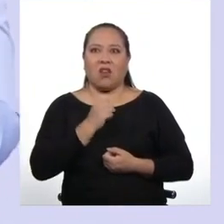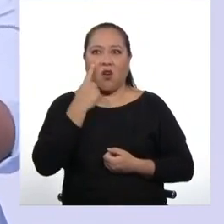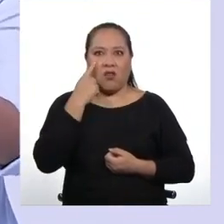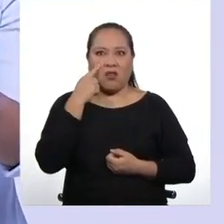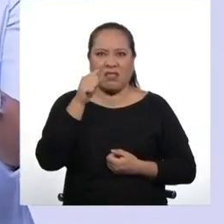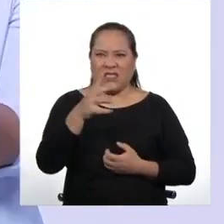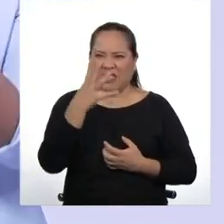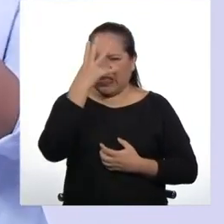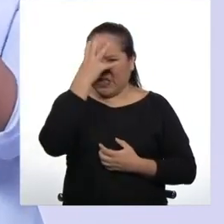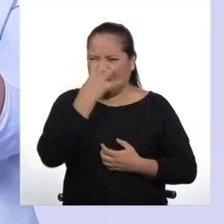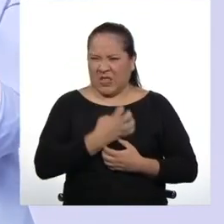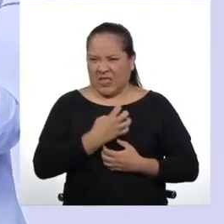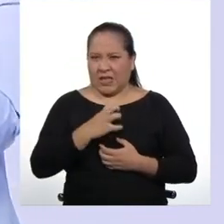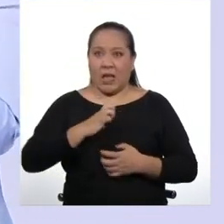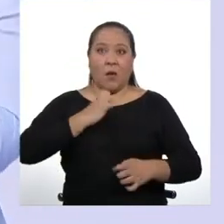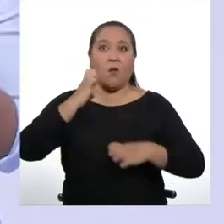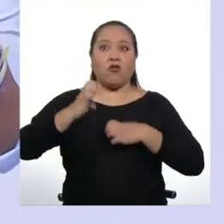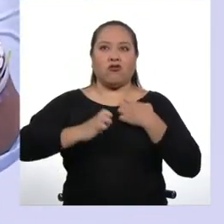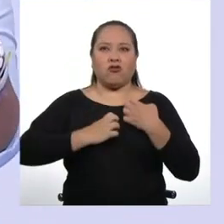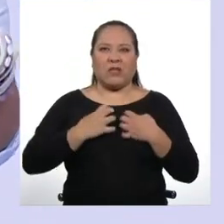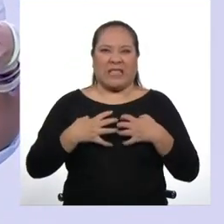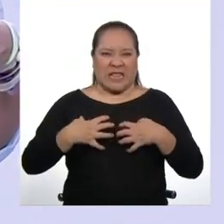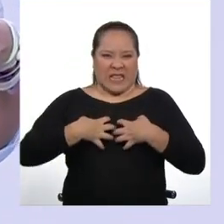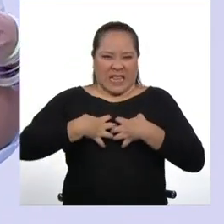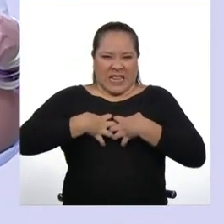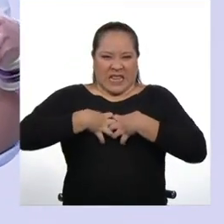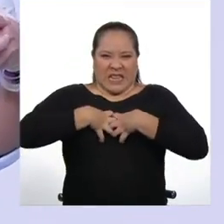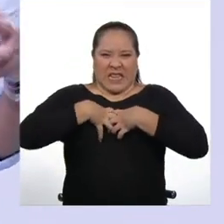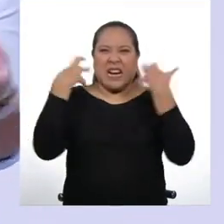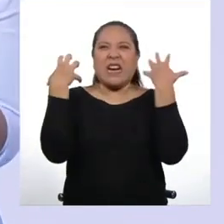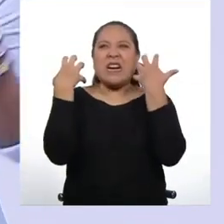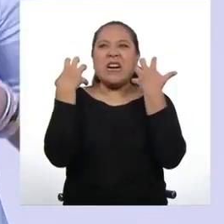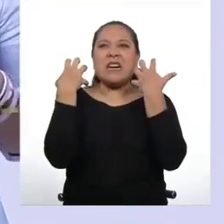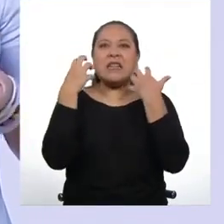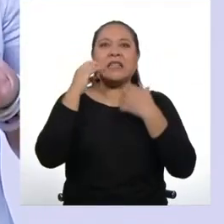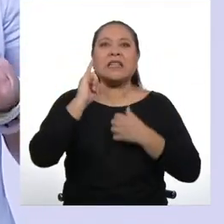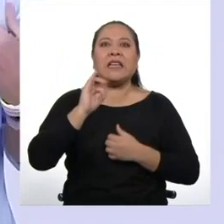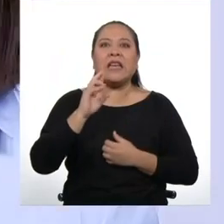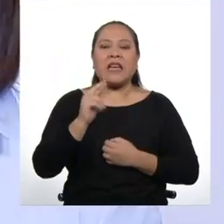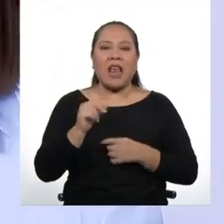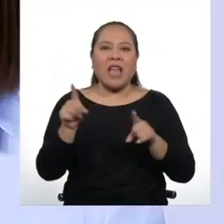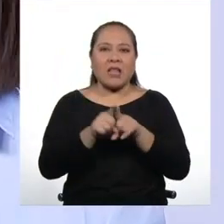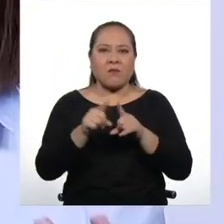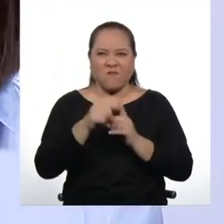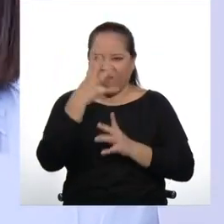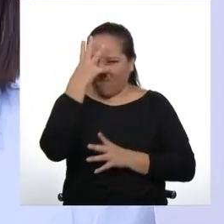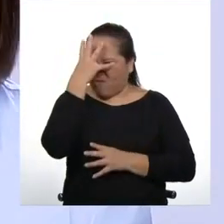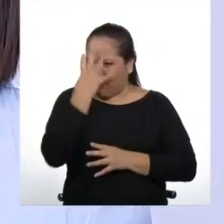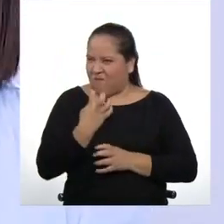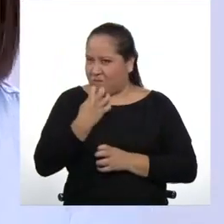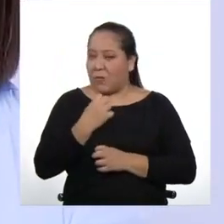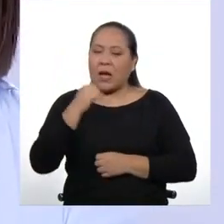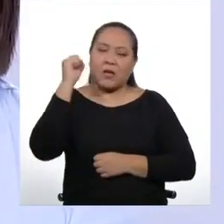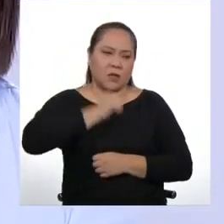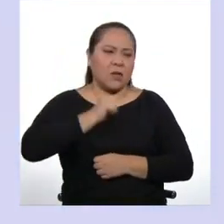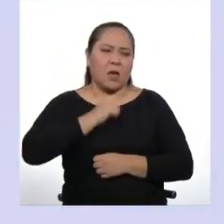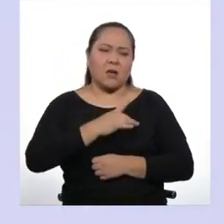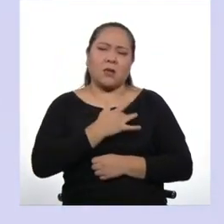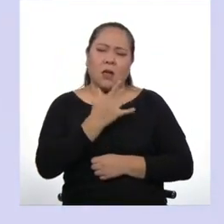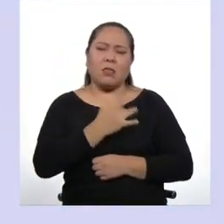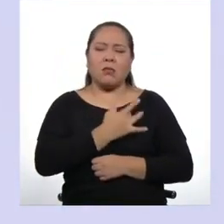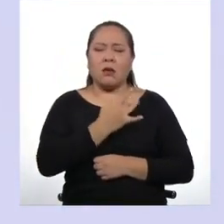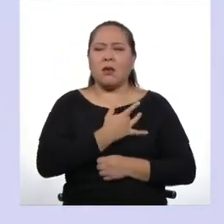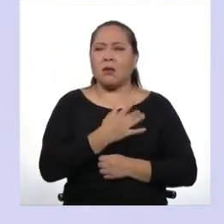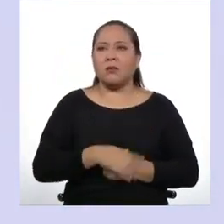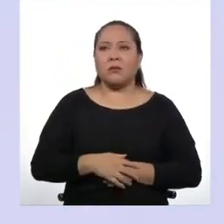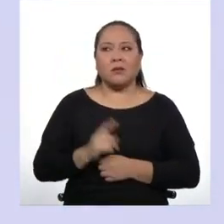está enojado. La emoción que transmite es de ira, es como también lo llaman enfado. Y por supuesto que la he sentido, profesora. Y